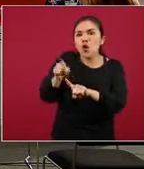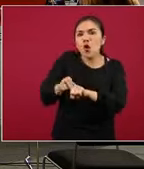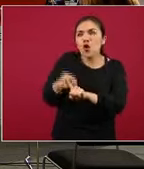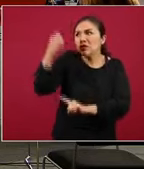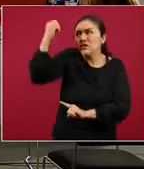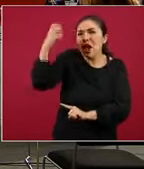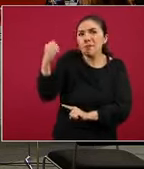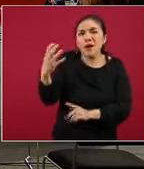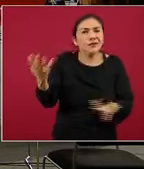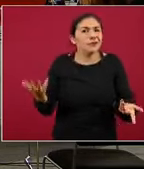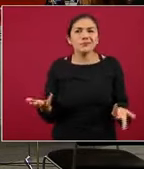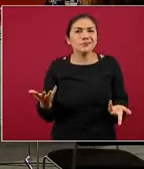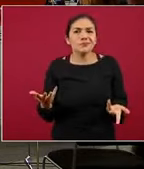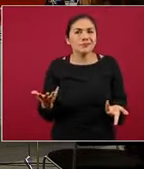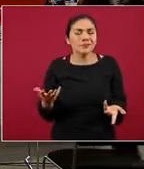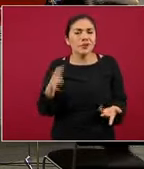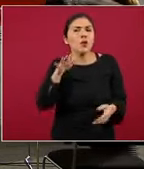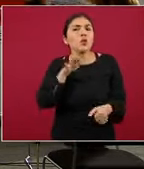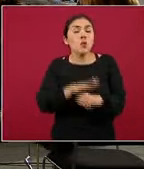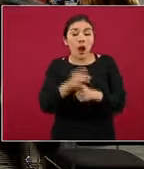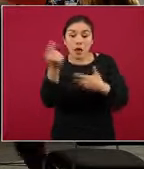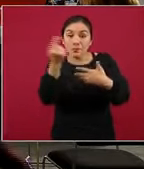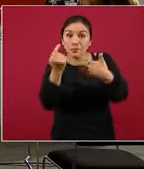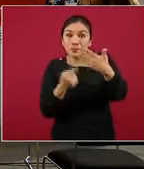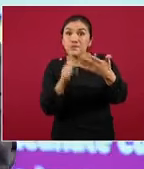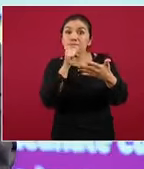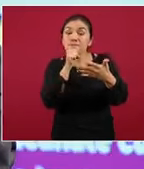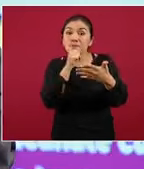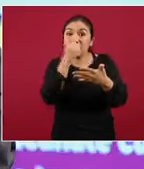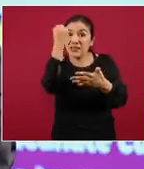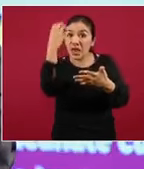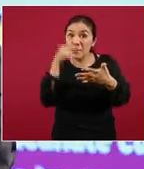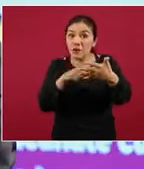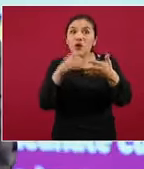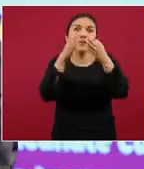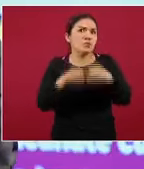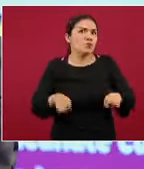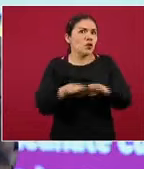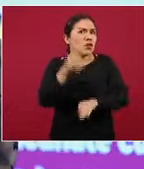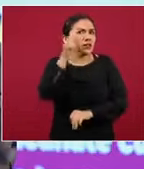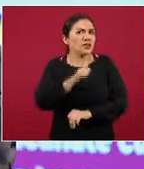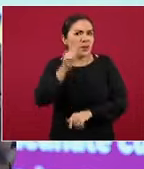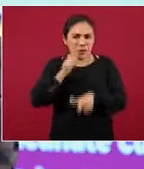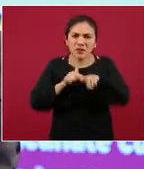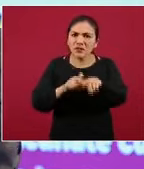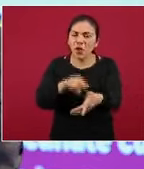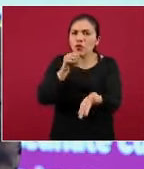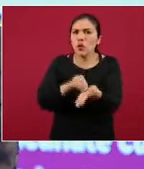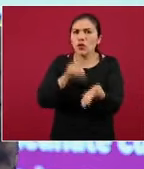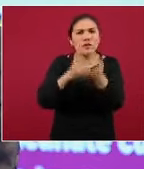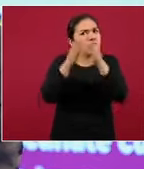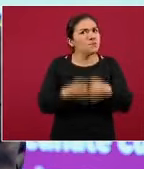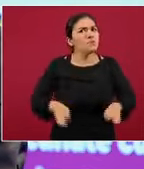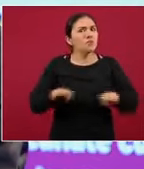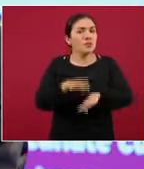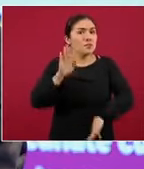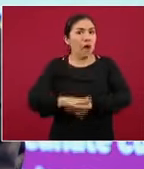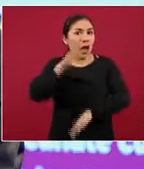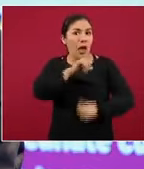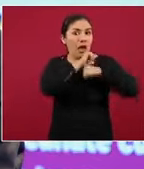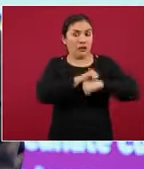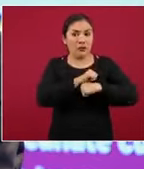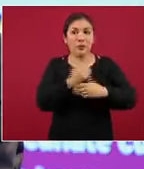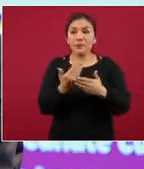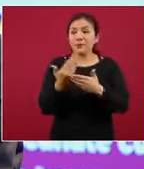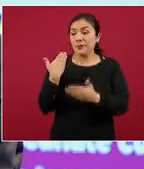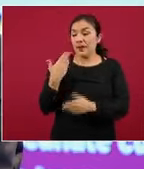El color del semáforo, no la herramienta del semáforo, nunca dejó de ser relevante, nunca, sigue siendo vigente, y en su momento, que fue el